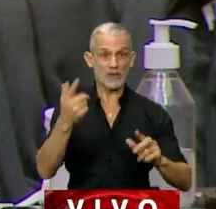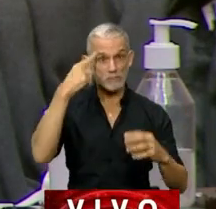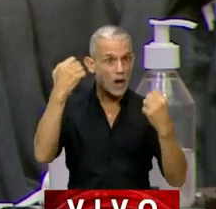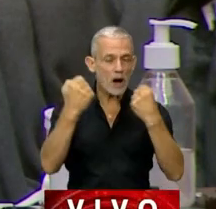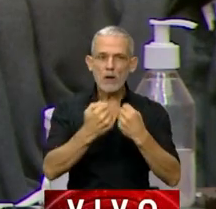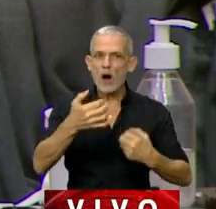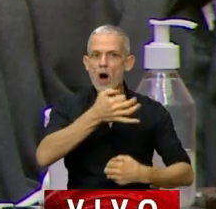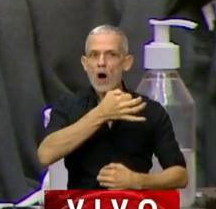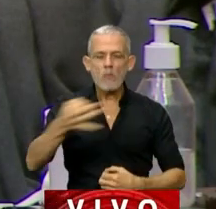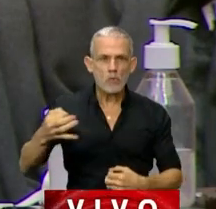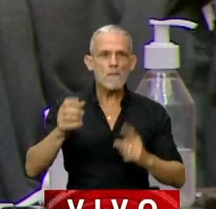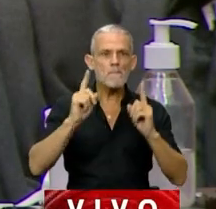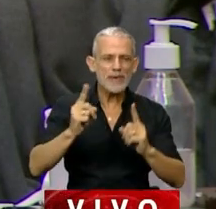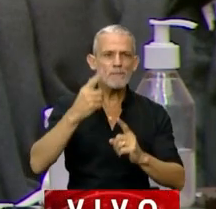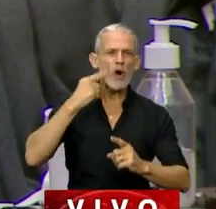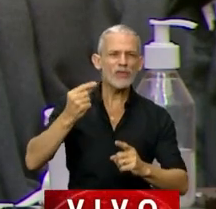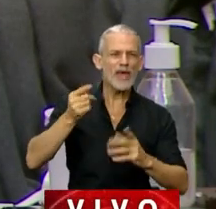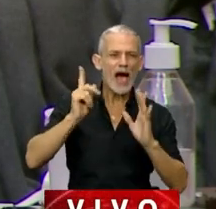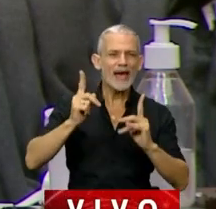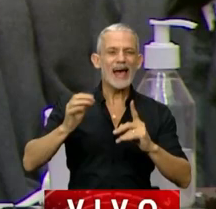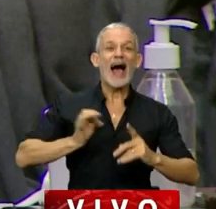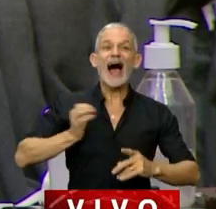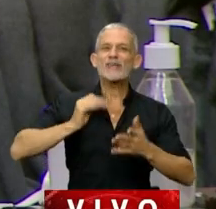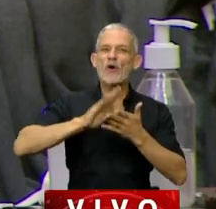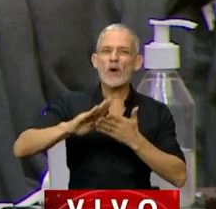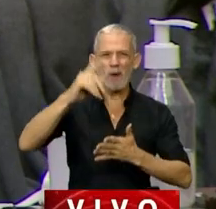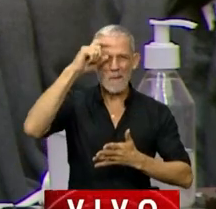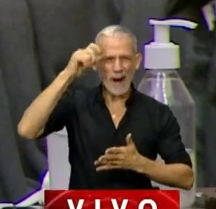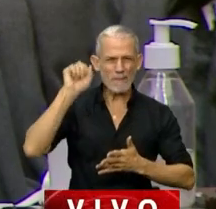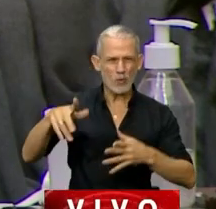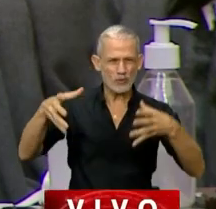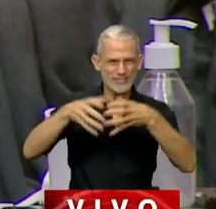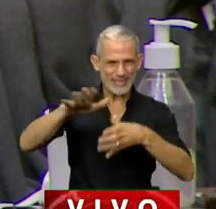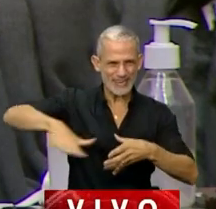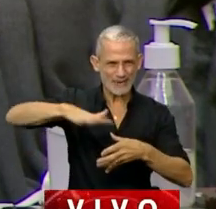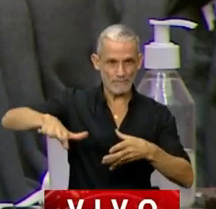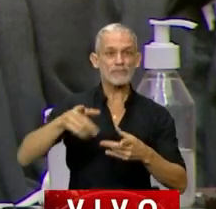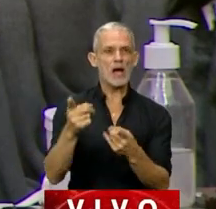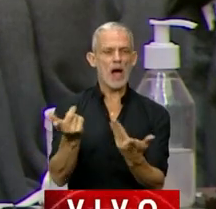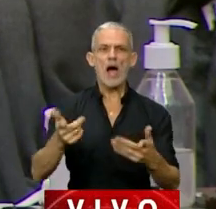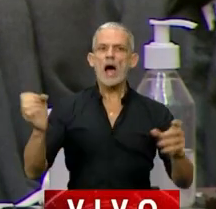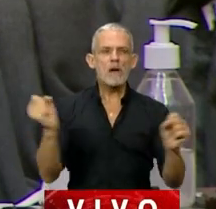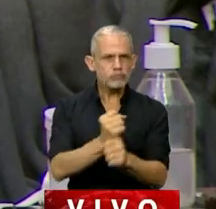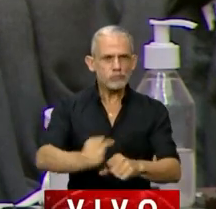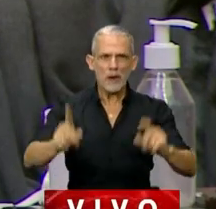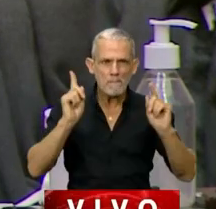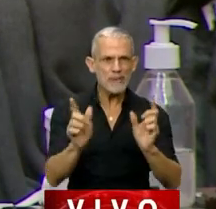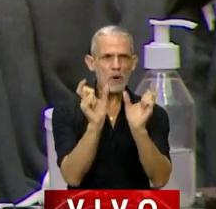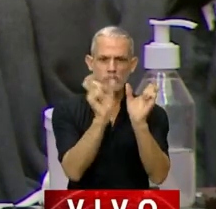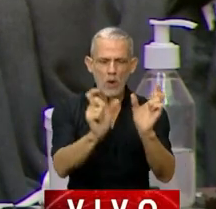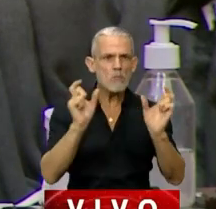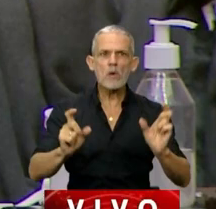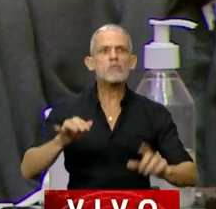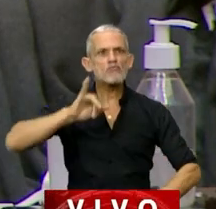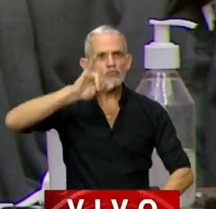coincidencia exacta con el día que se celebra el Año Nuevo Mapuche, vuelve a ratificar cada una de